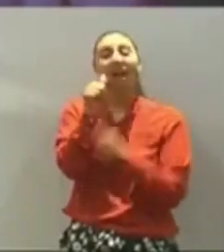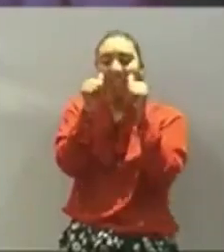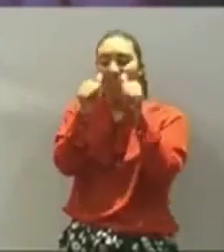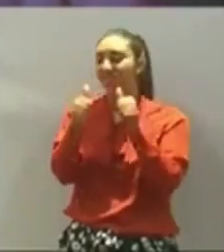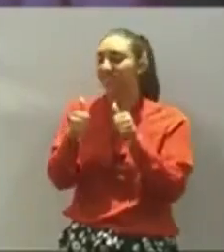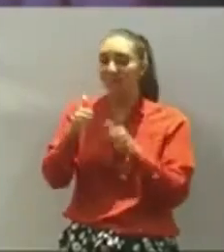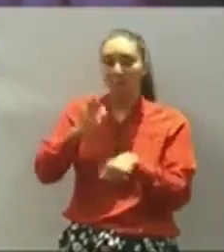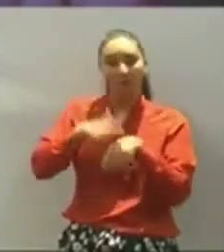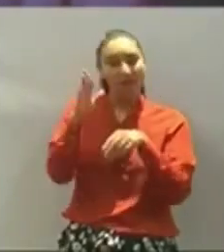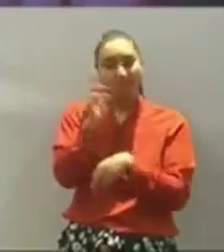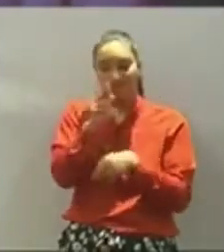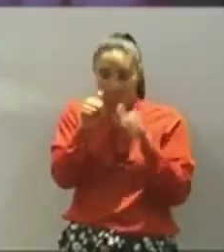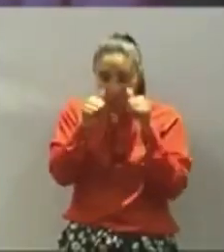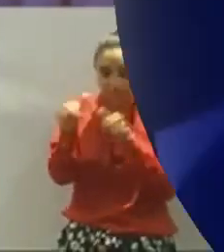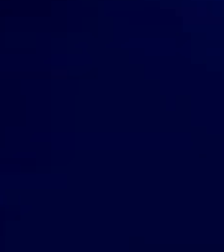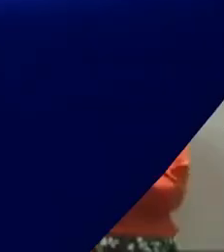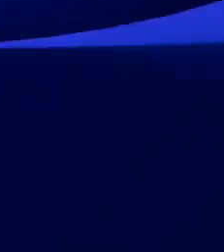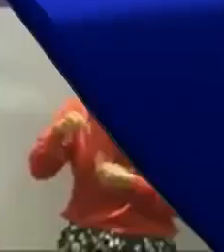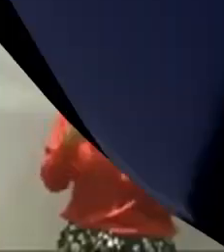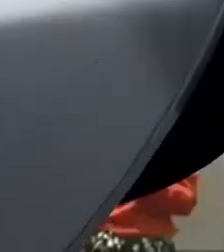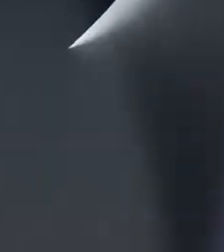TV Noticias, Aida Espinosa.